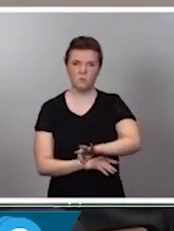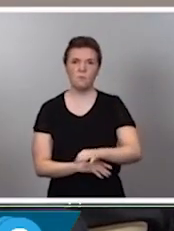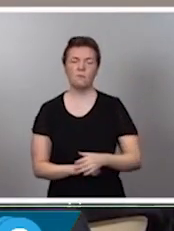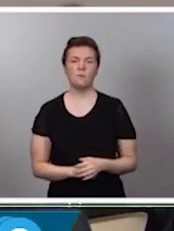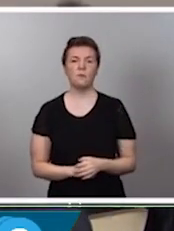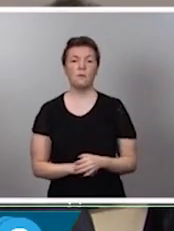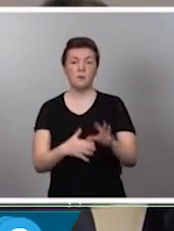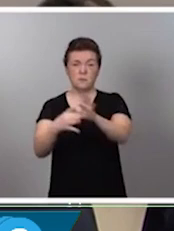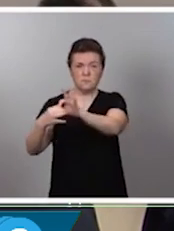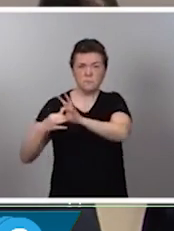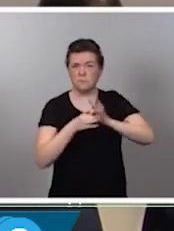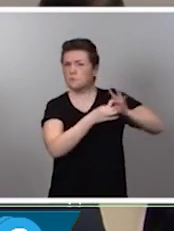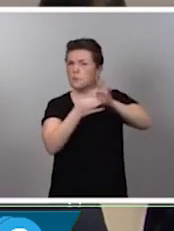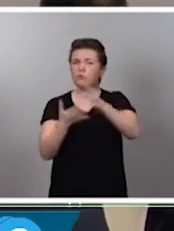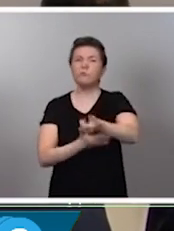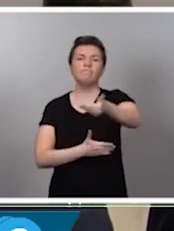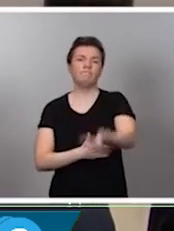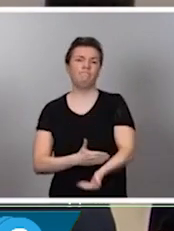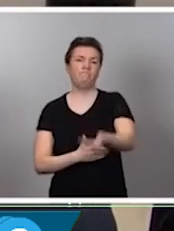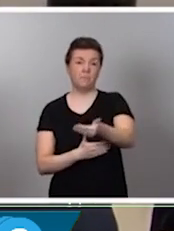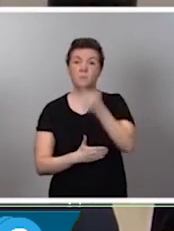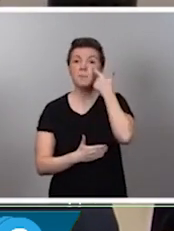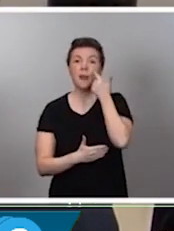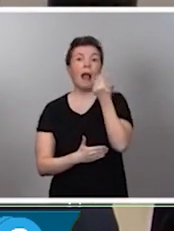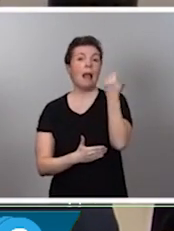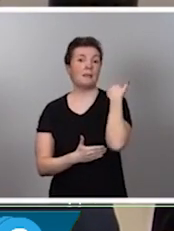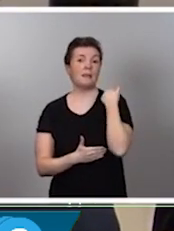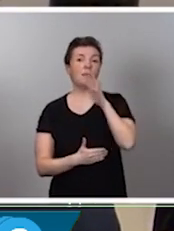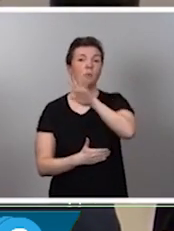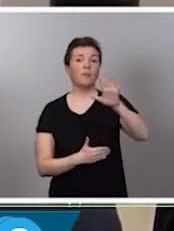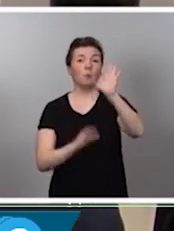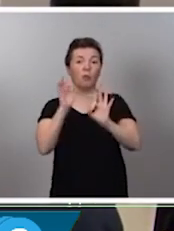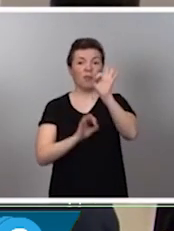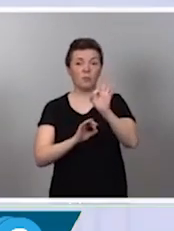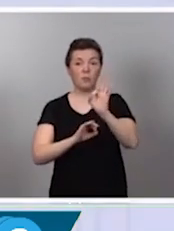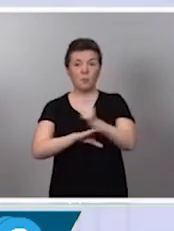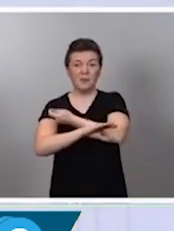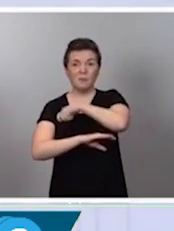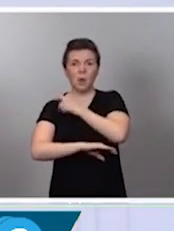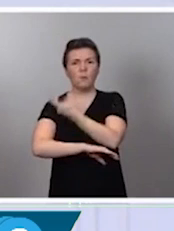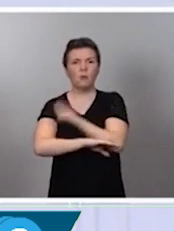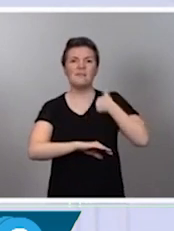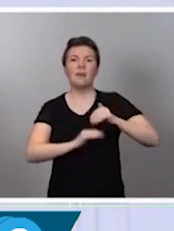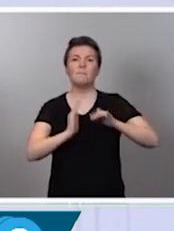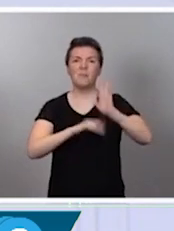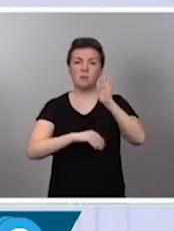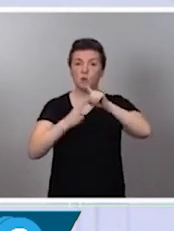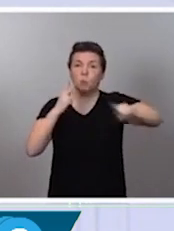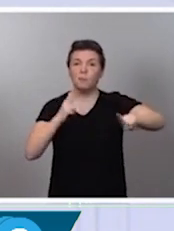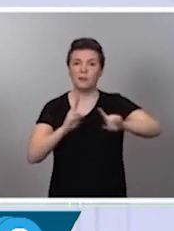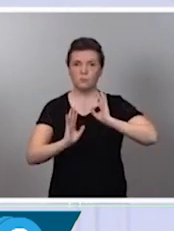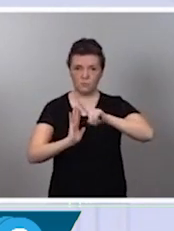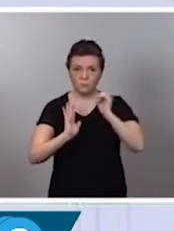230.000 autónomos en cese de actividad y un porcentaje también